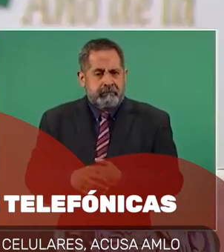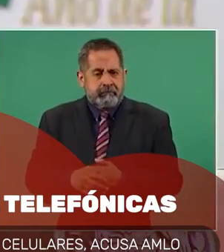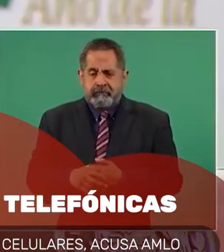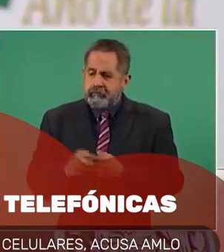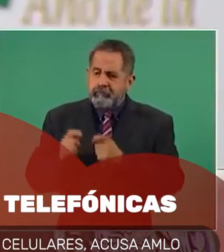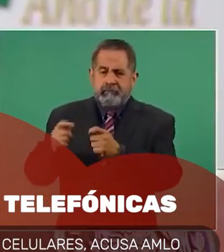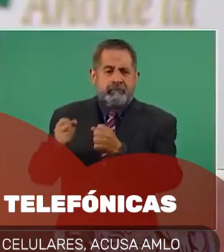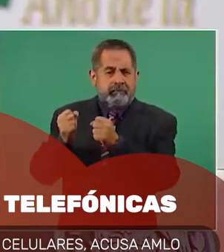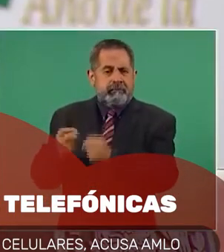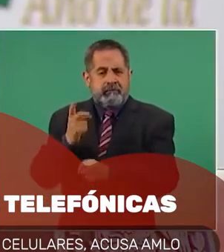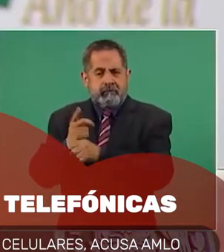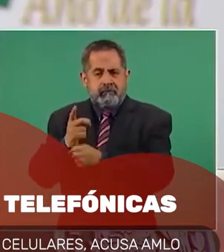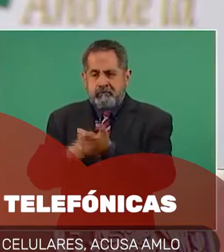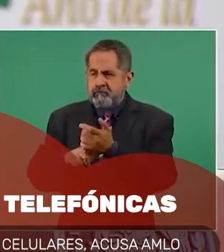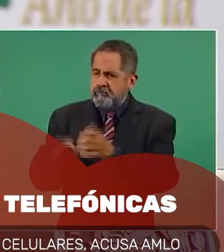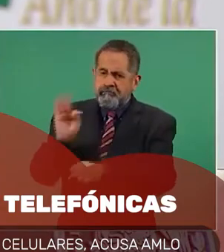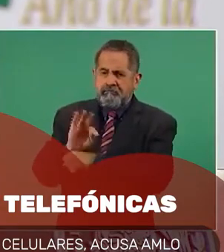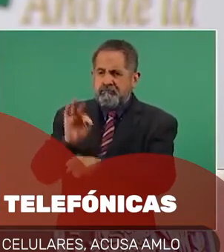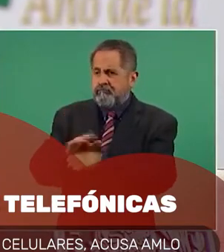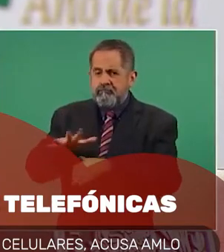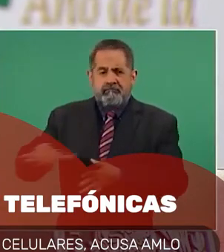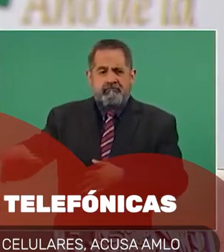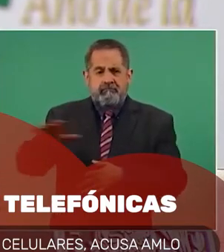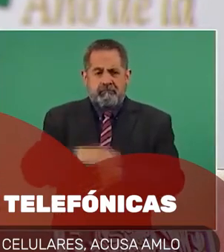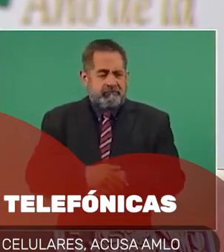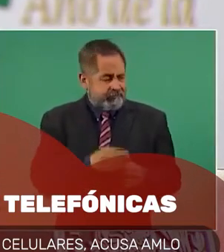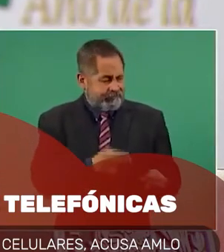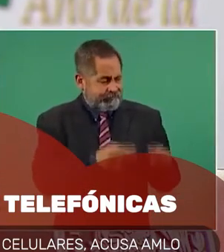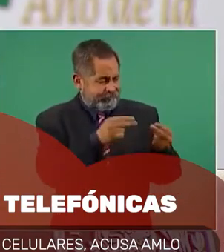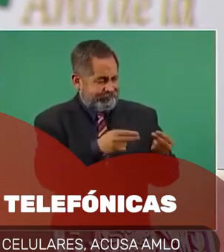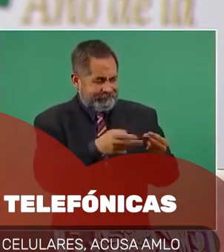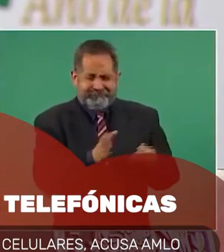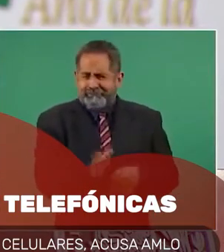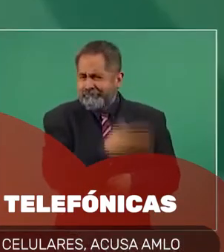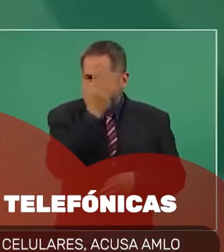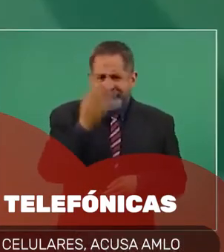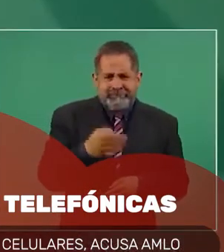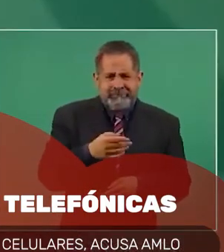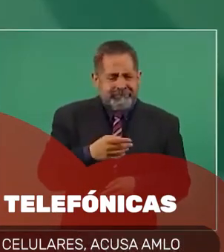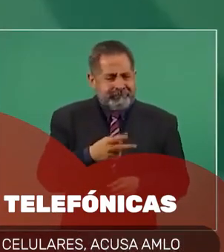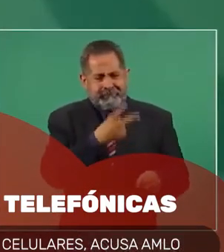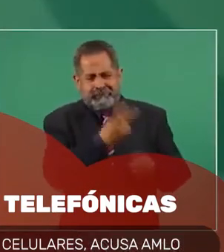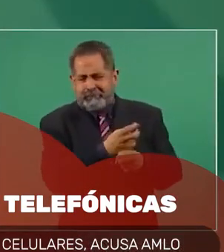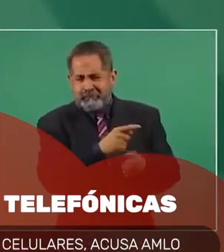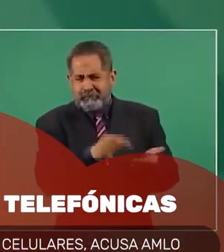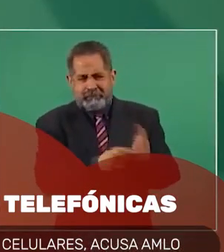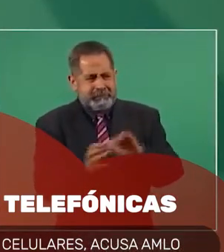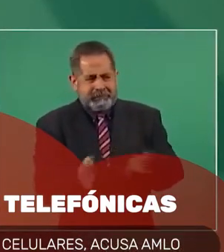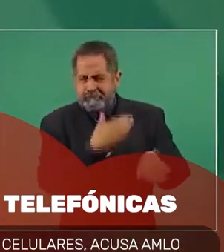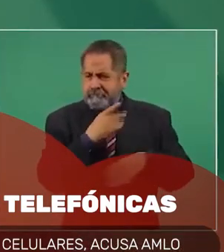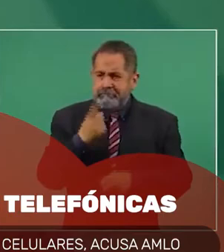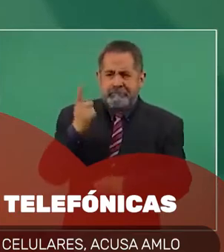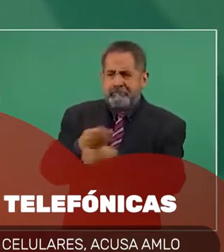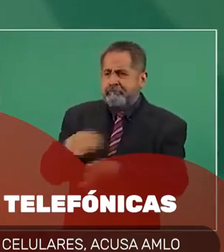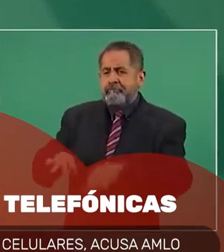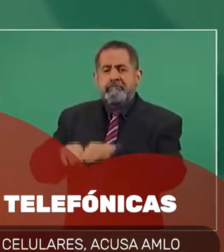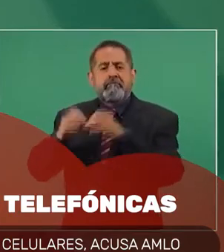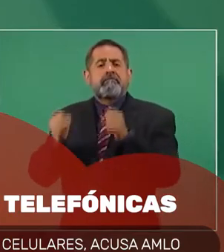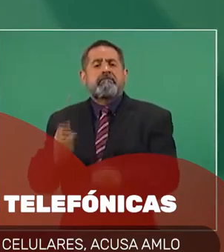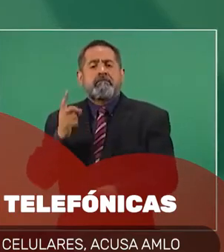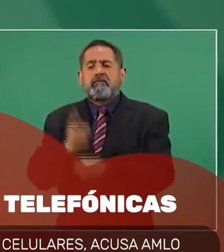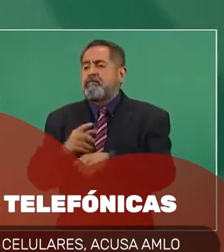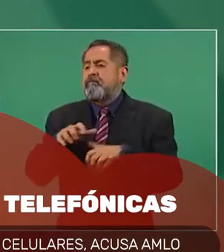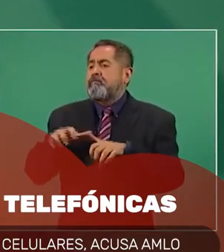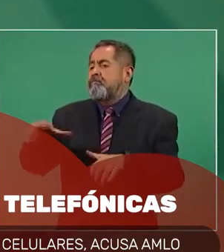porque van a dejar de vender, de lucrar, entonces nosotros tenemos que defender a los ciudadanos y garantizar la seguridad. También señaló que lo